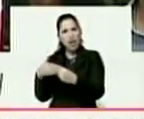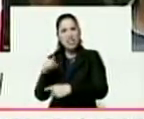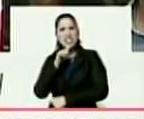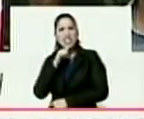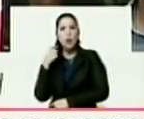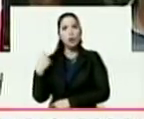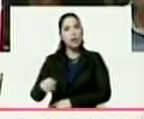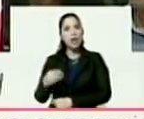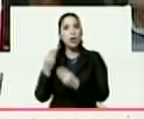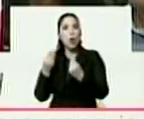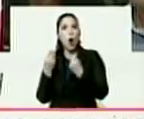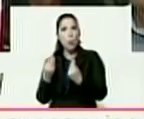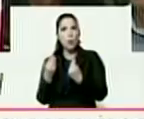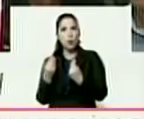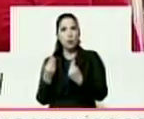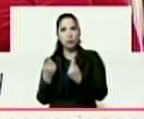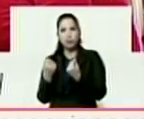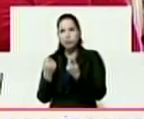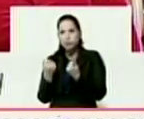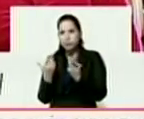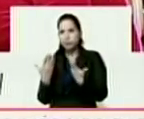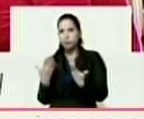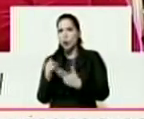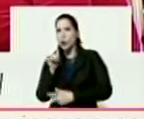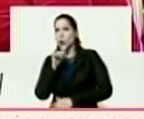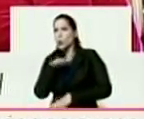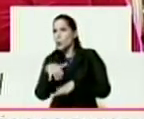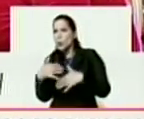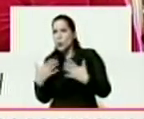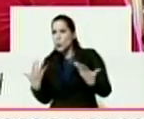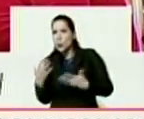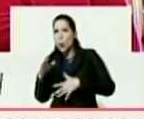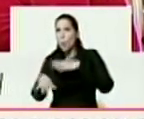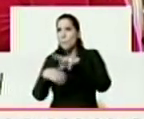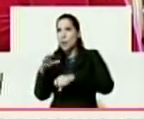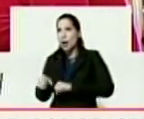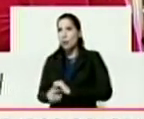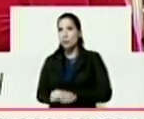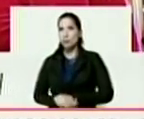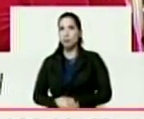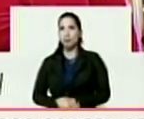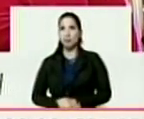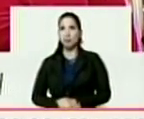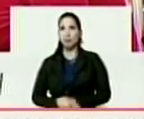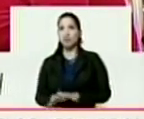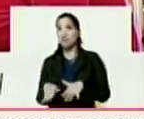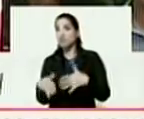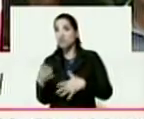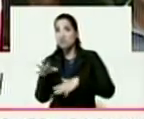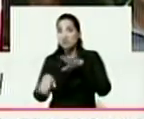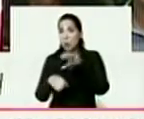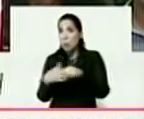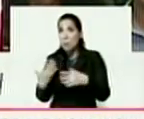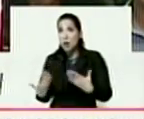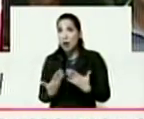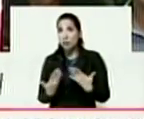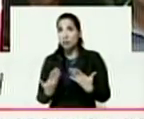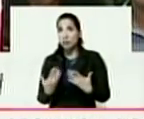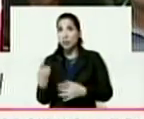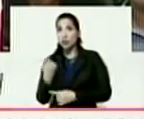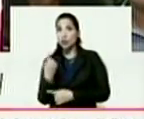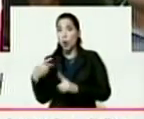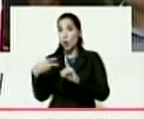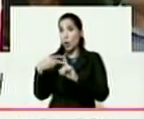rindieron con que lo que compraron que compraron que adquirieron solo el hotel